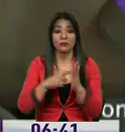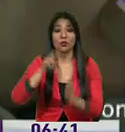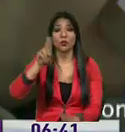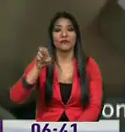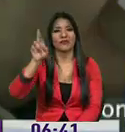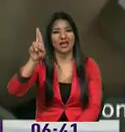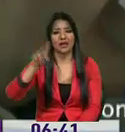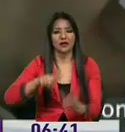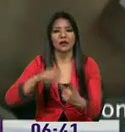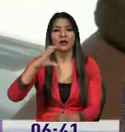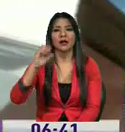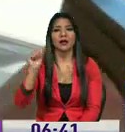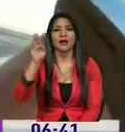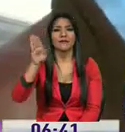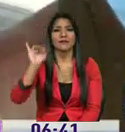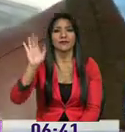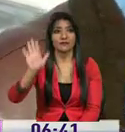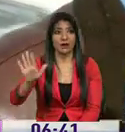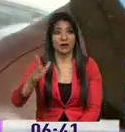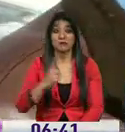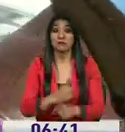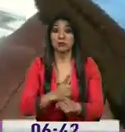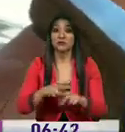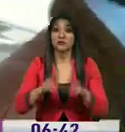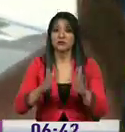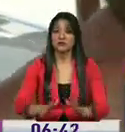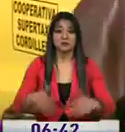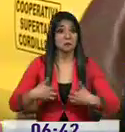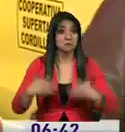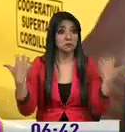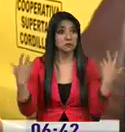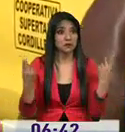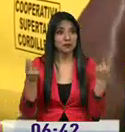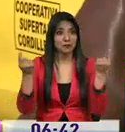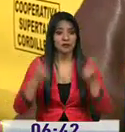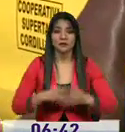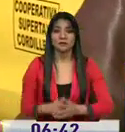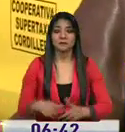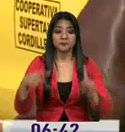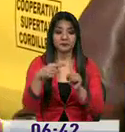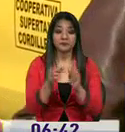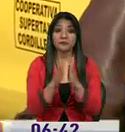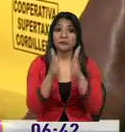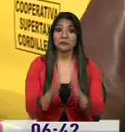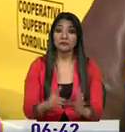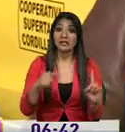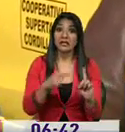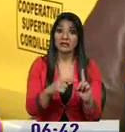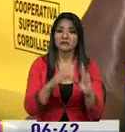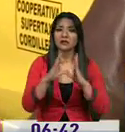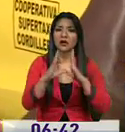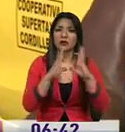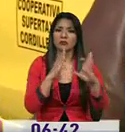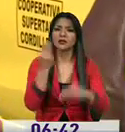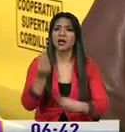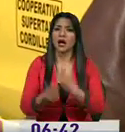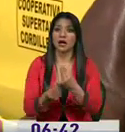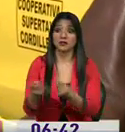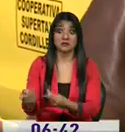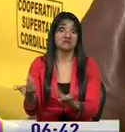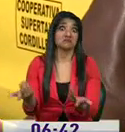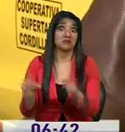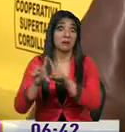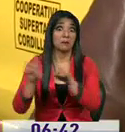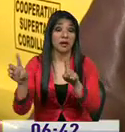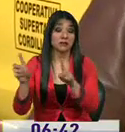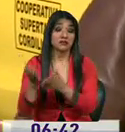Cabify, lo que generó la inmediata reacción de los taxistas. El señor ministro abre una expectativa a estas aplicaciones.